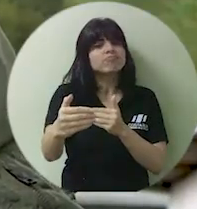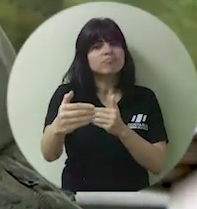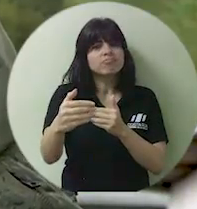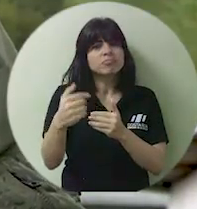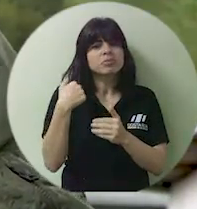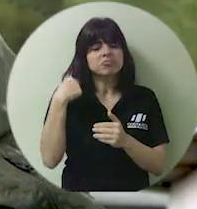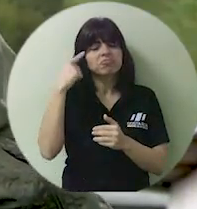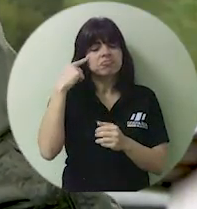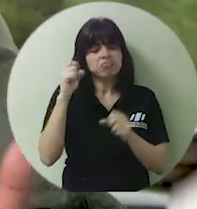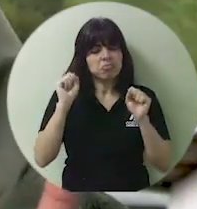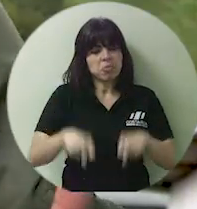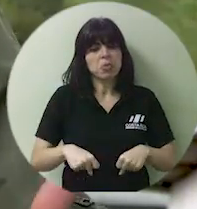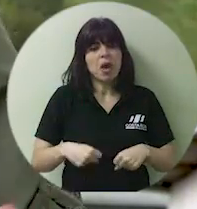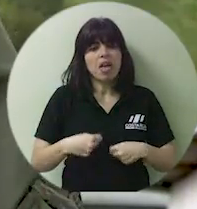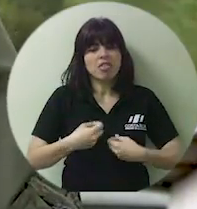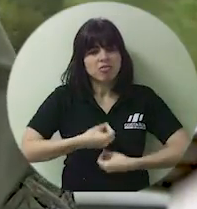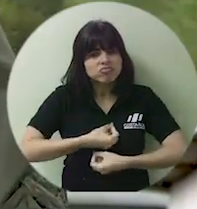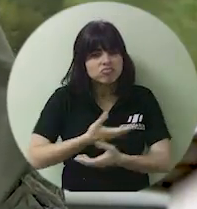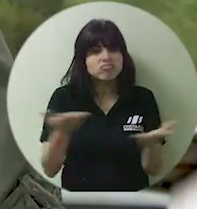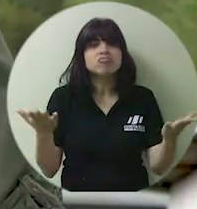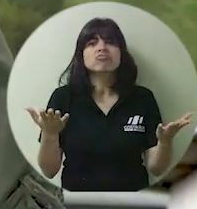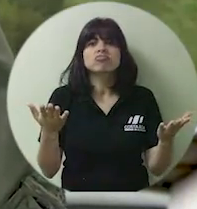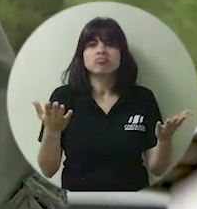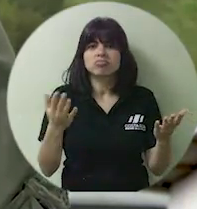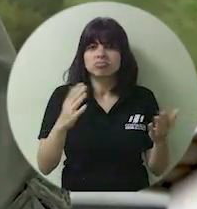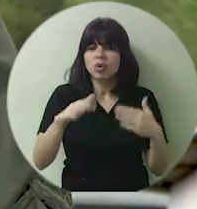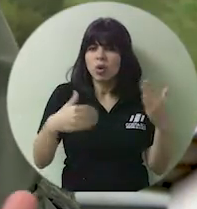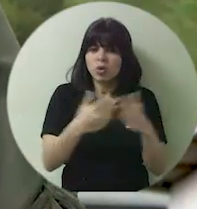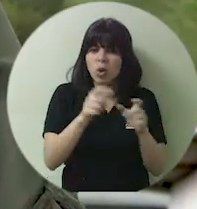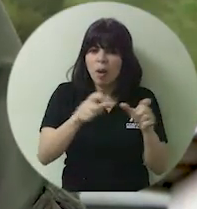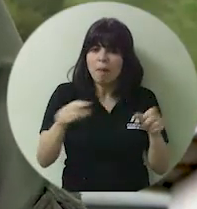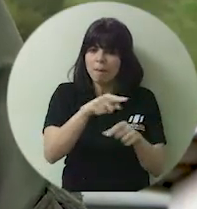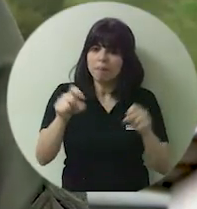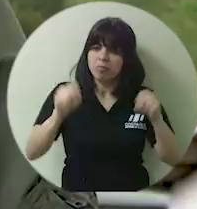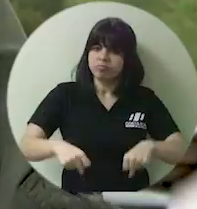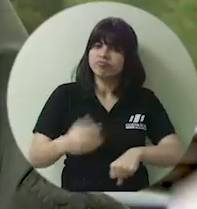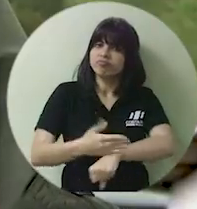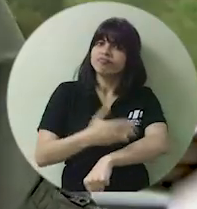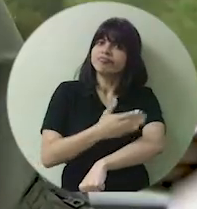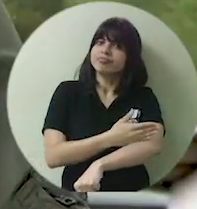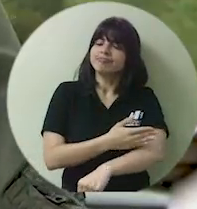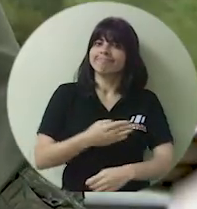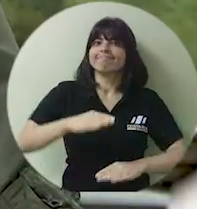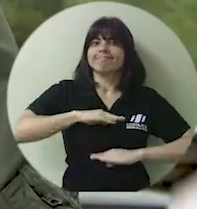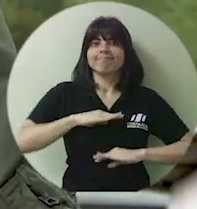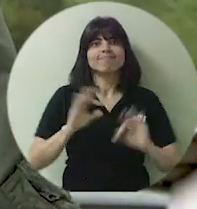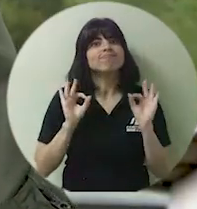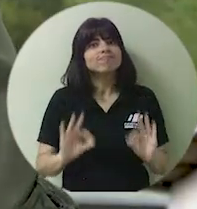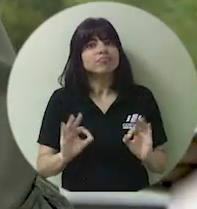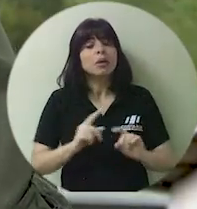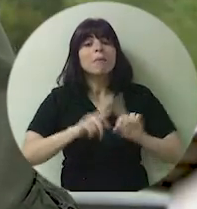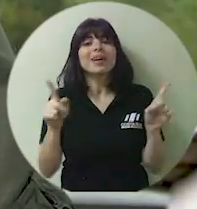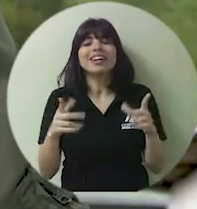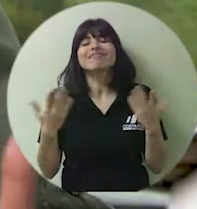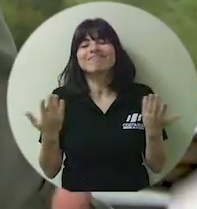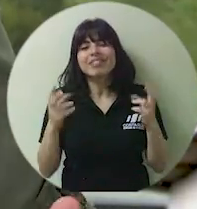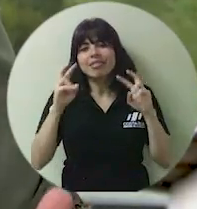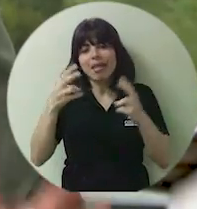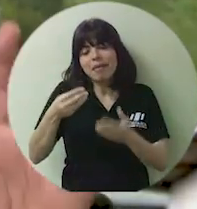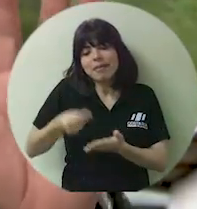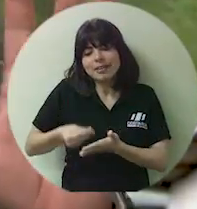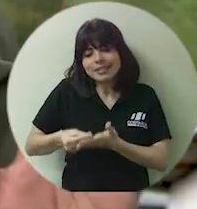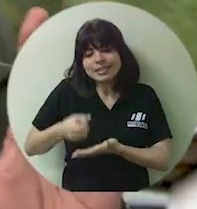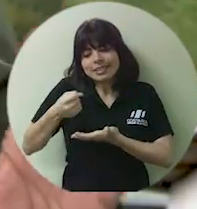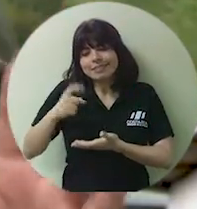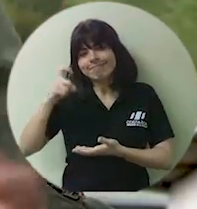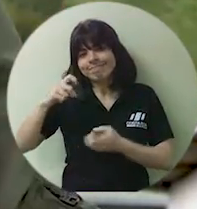sentido de poder garantizarle a la gente una situación de recuperación satisfactoria. Pero claro, hay un tema de recursos